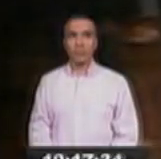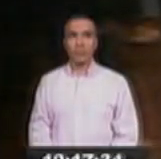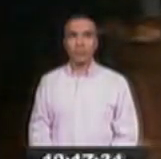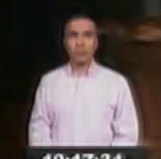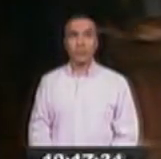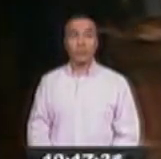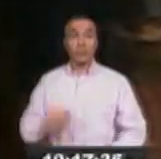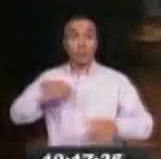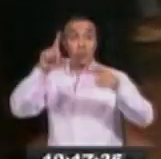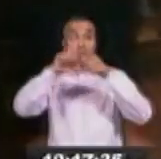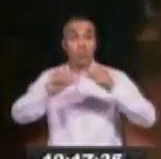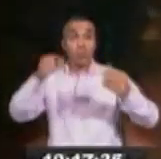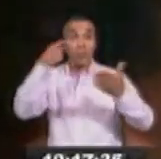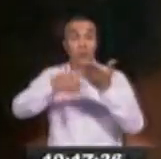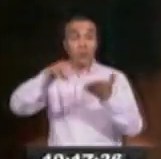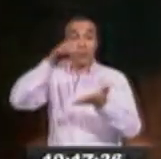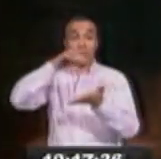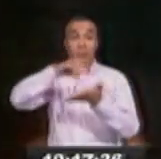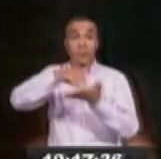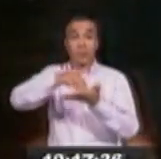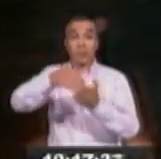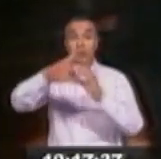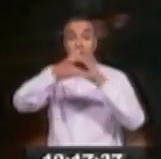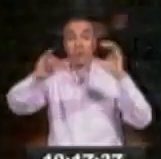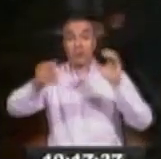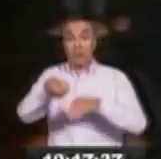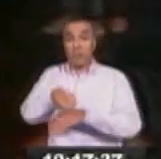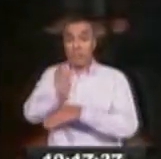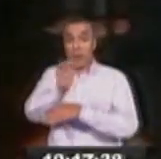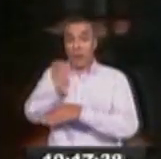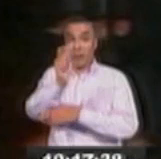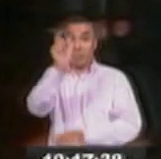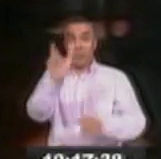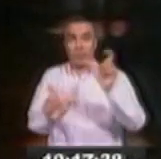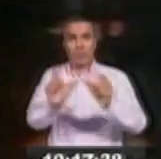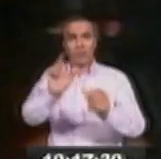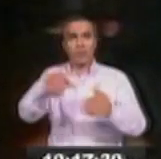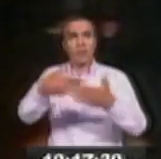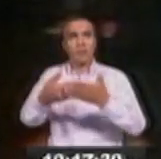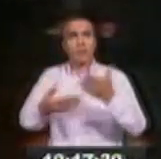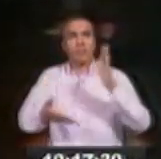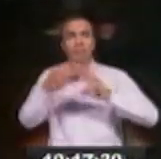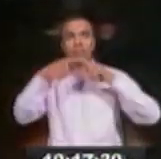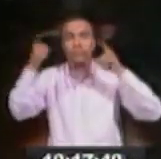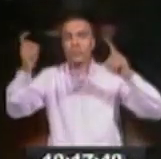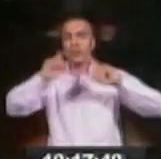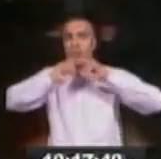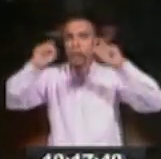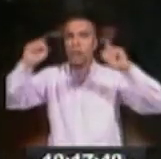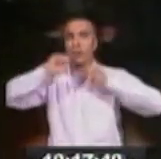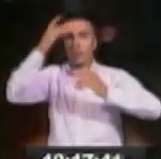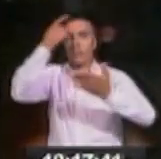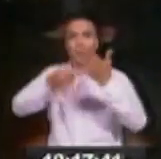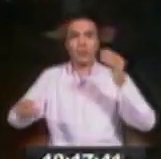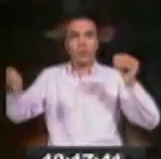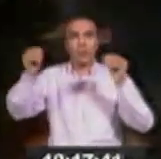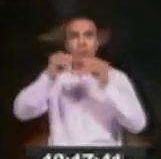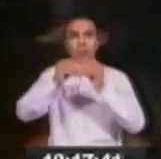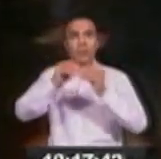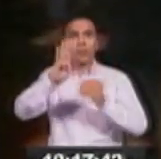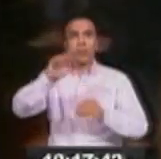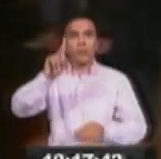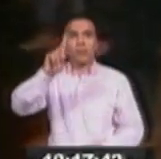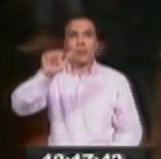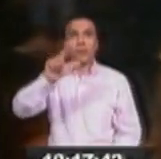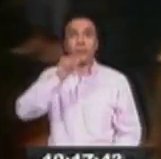Les comentamos, amigos, que en la provincia de Santa Elena, pescadores artesanales expresaron su malestar por la extensión de la veda para